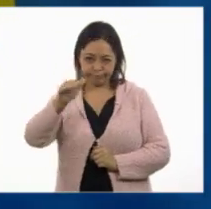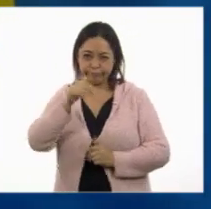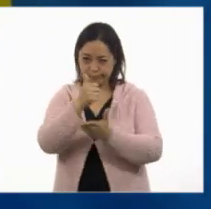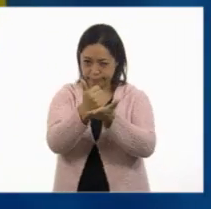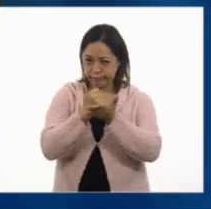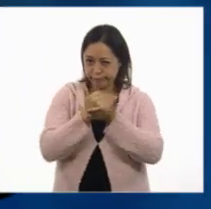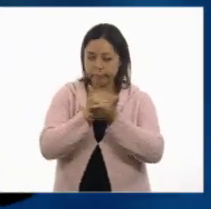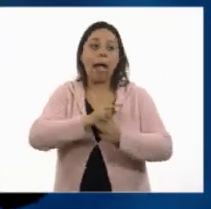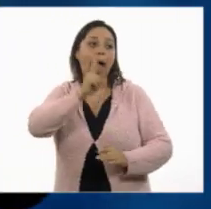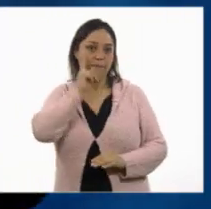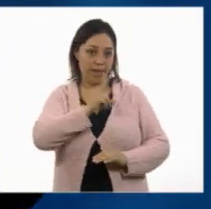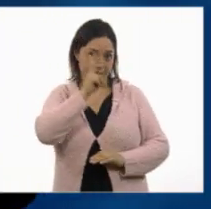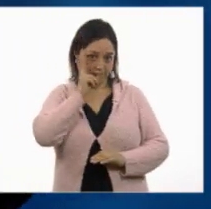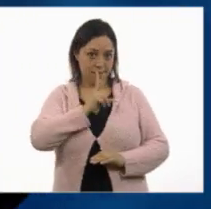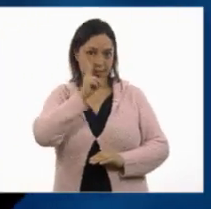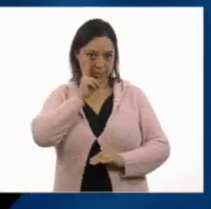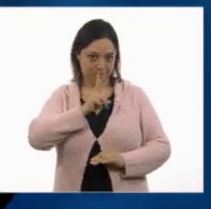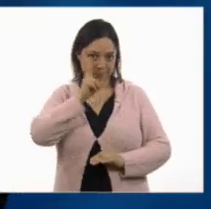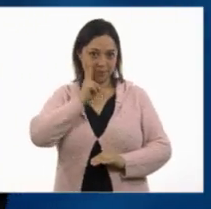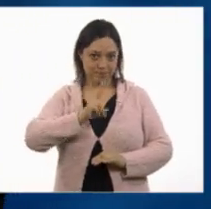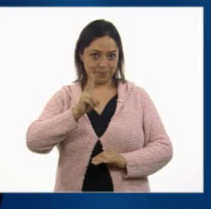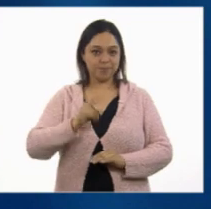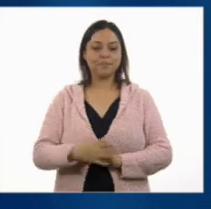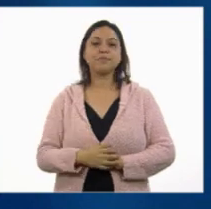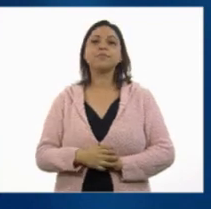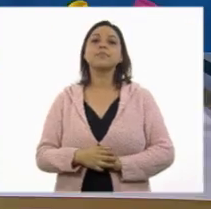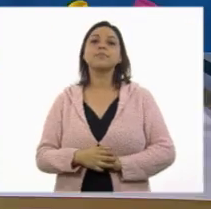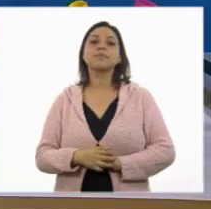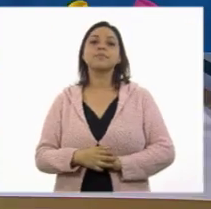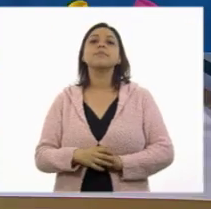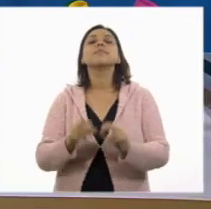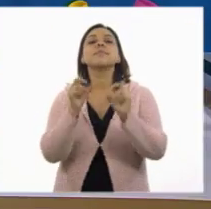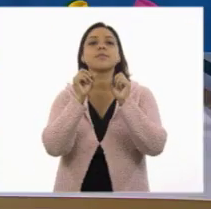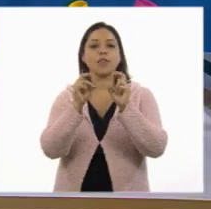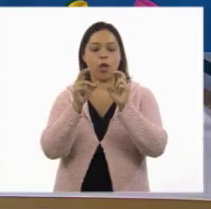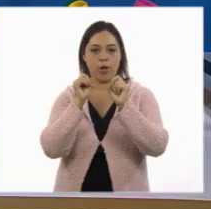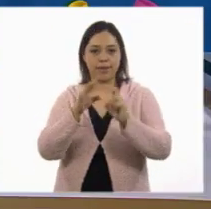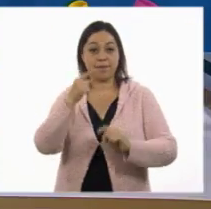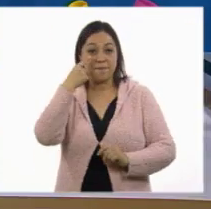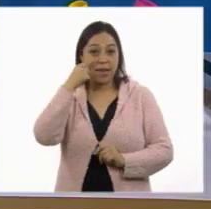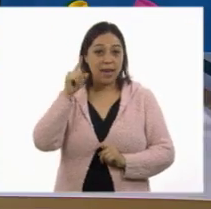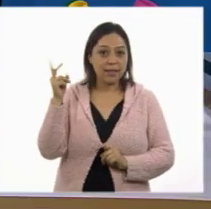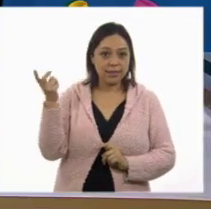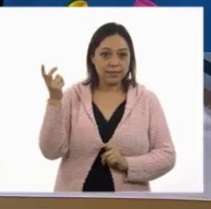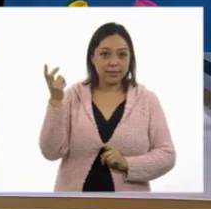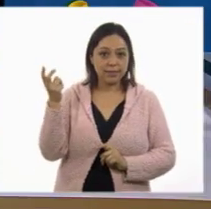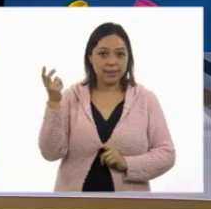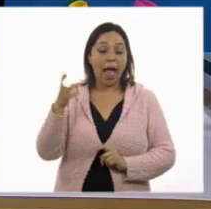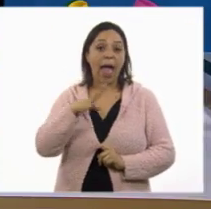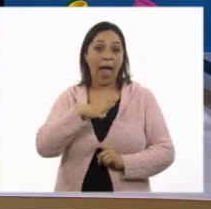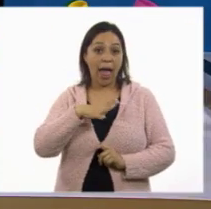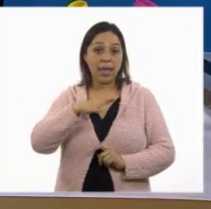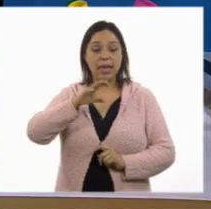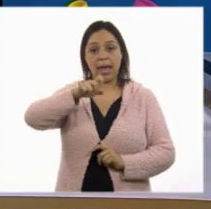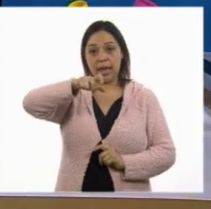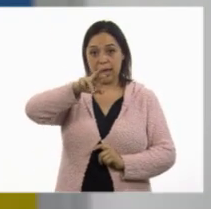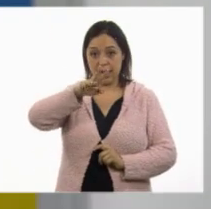¿Lo comprobamos? a comprobar esos ejes de simetría? Bien, tengo aquí Muy bien. un